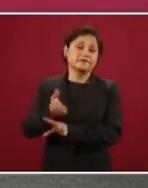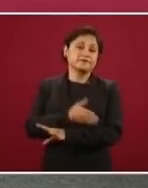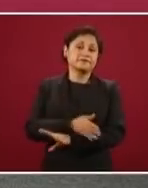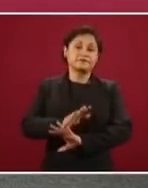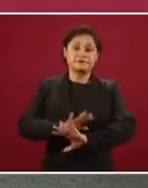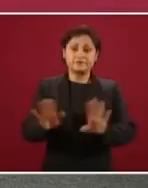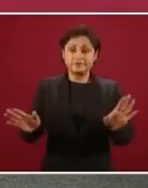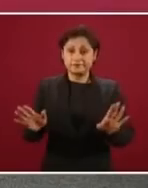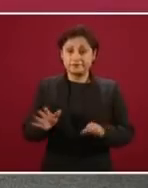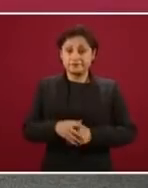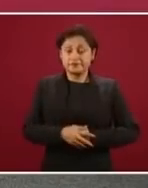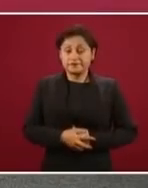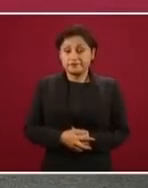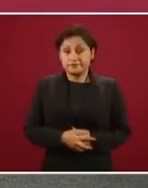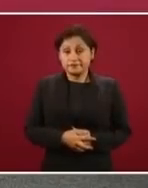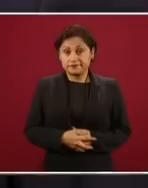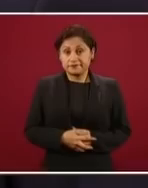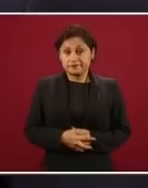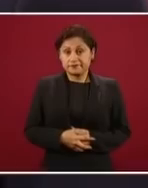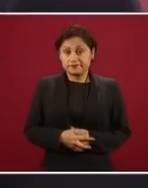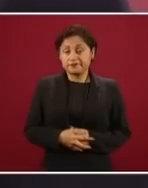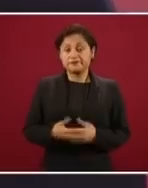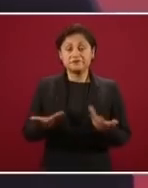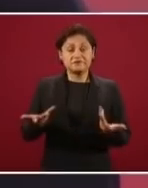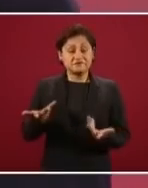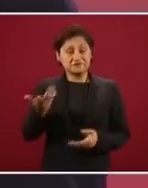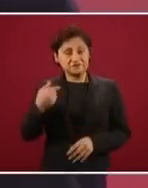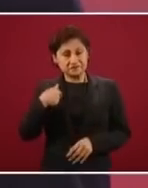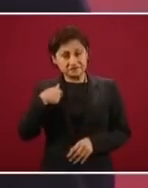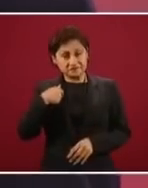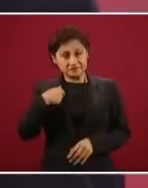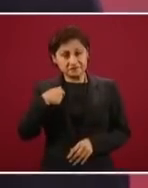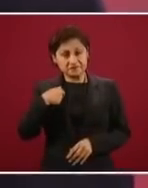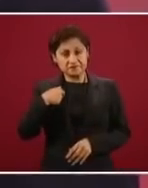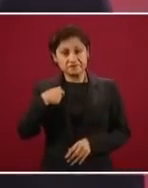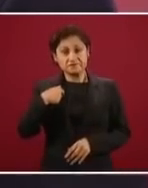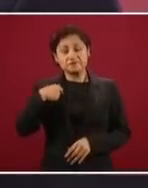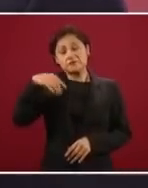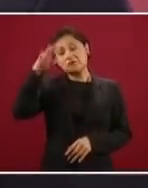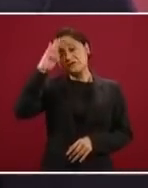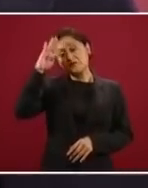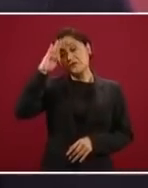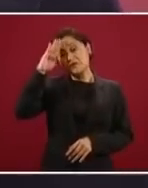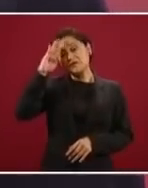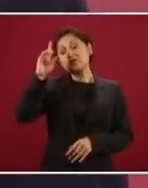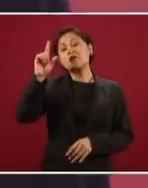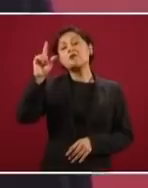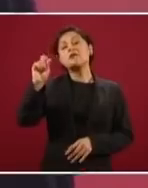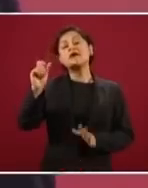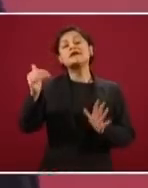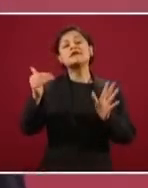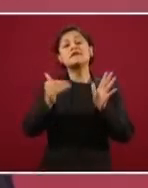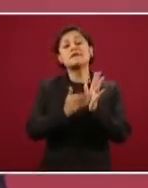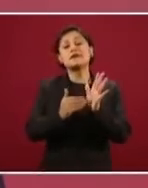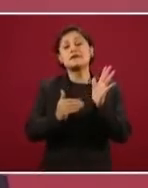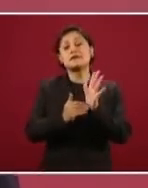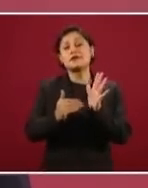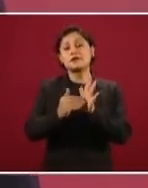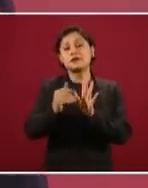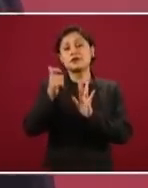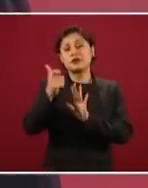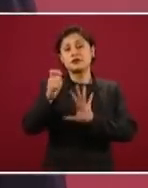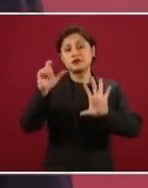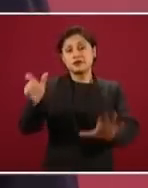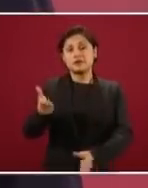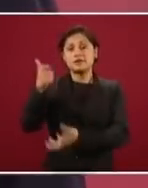estoy hablando de una inversión de más de 20 mil millones de pesos dinero